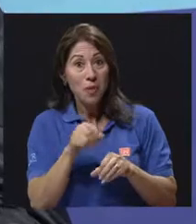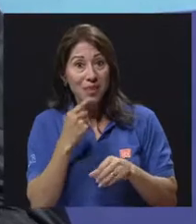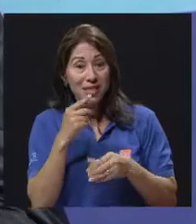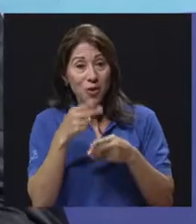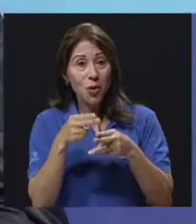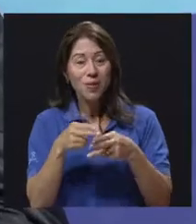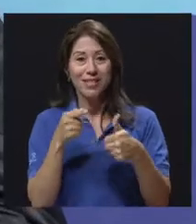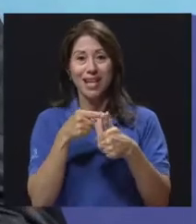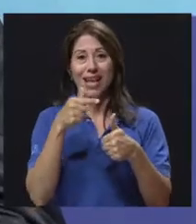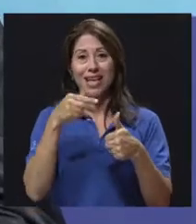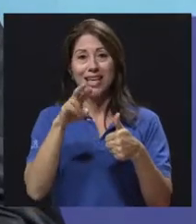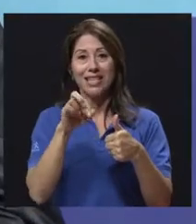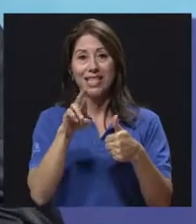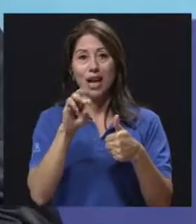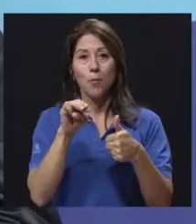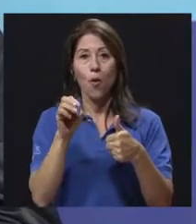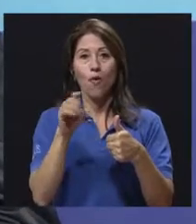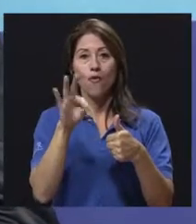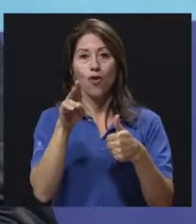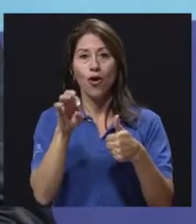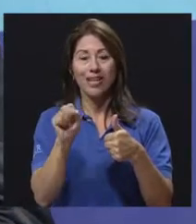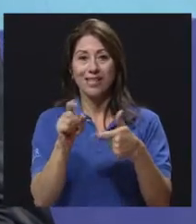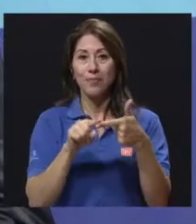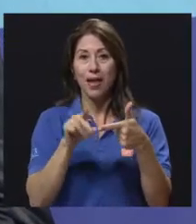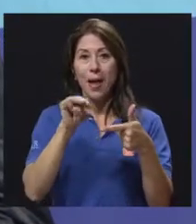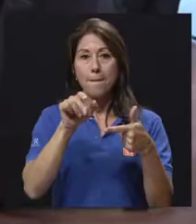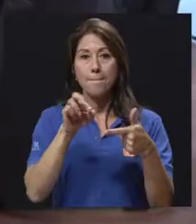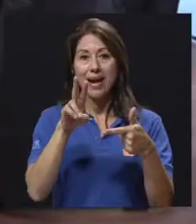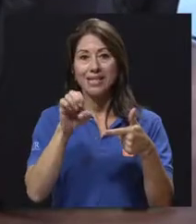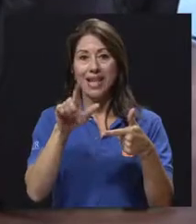de Guillermo. Guillermo Flores. Doña Marcela